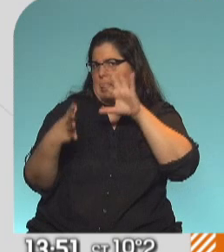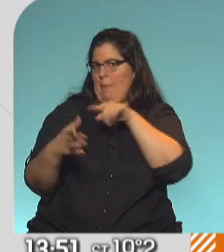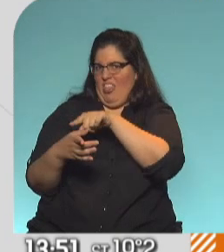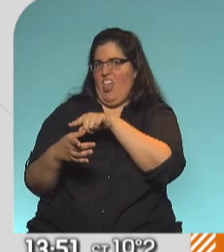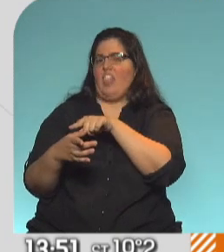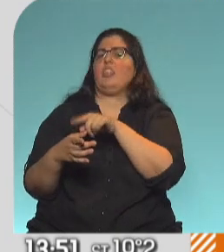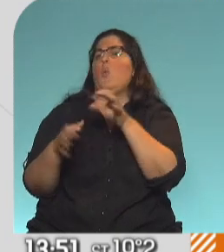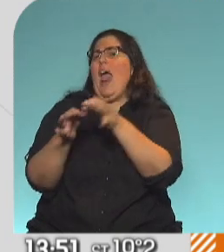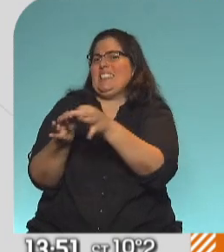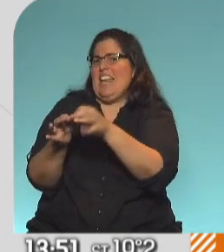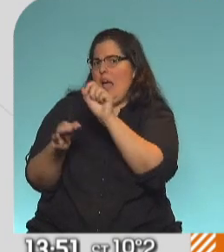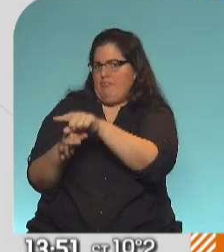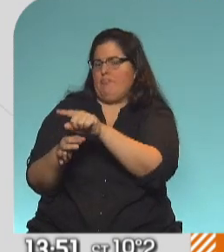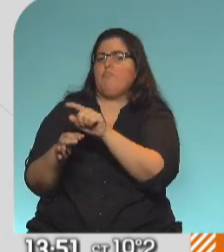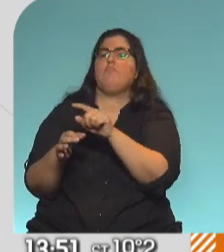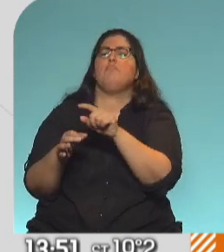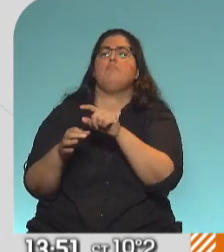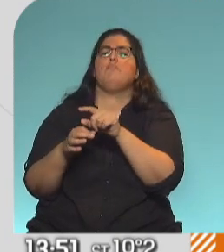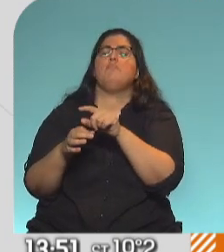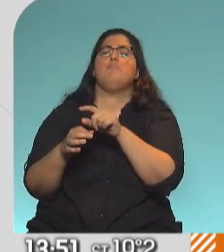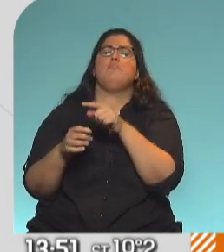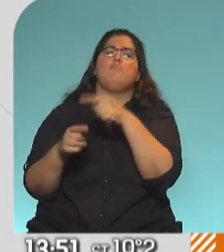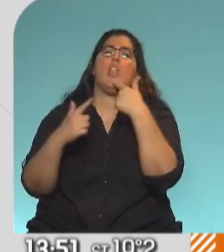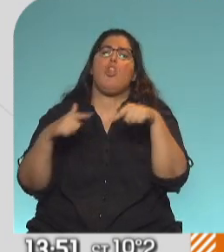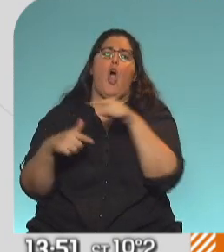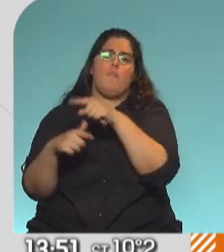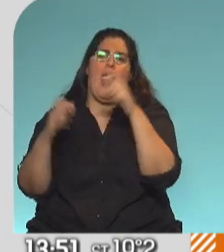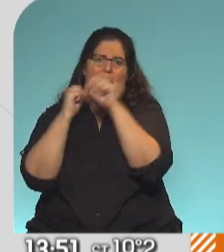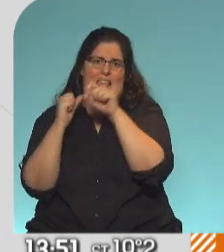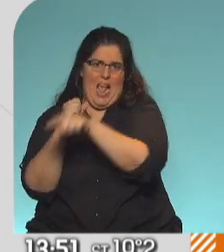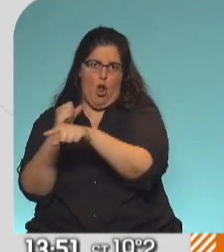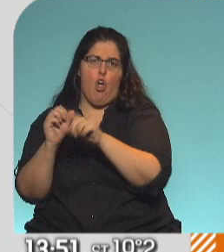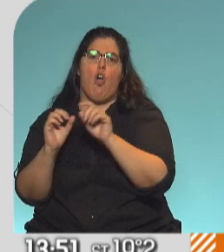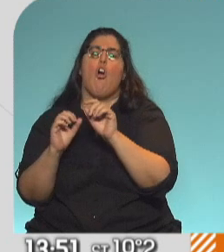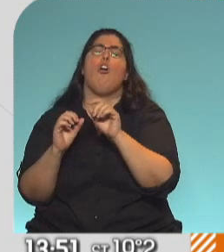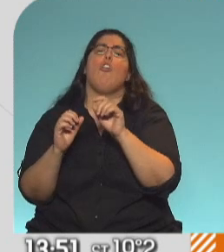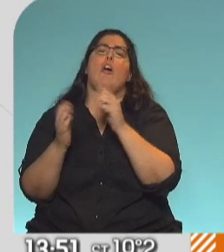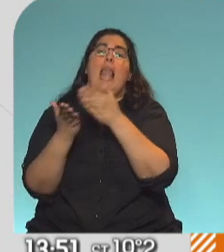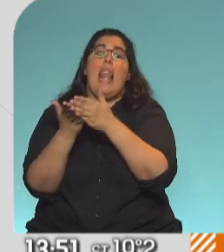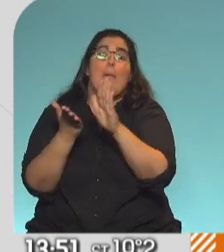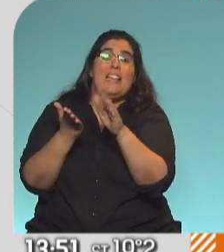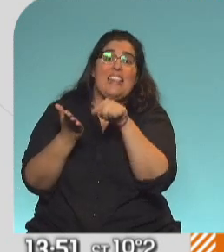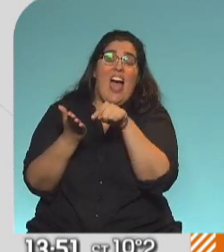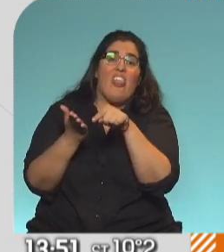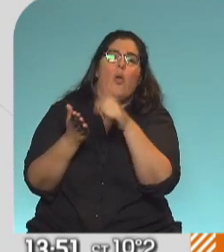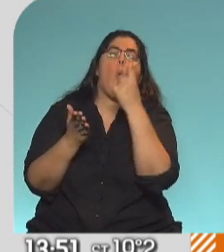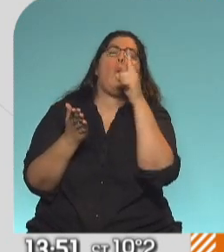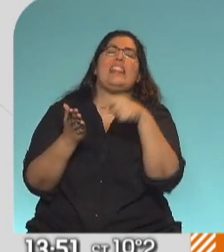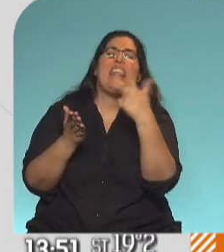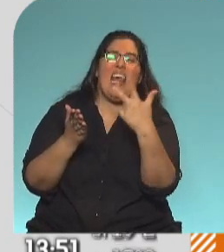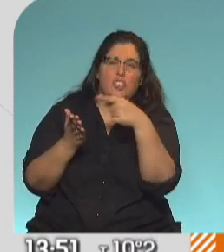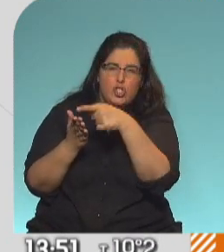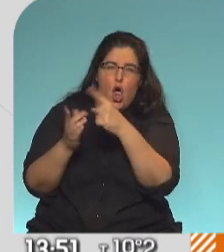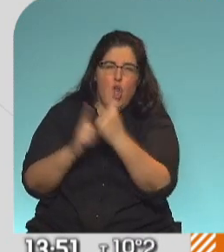isla de lengua griega. Que tiene una mitad de la isla, que fue una mitad, no, un tercio de la isla, la